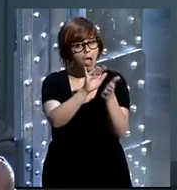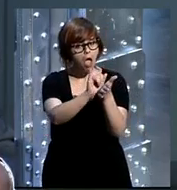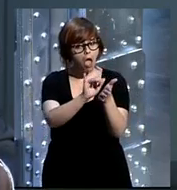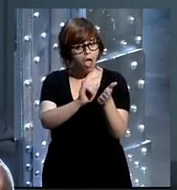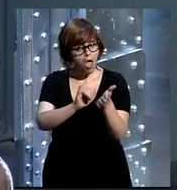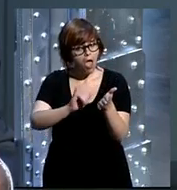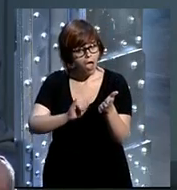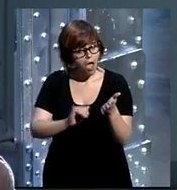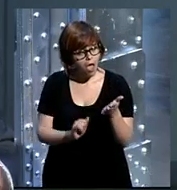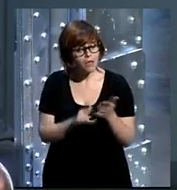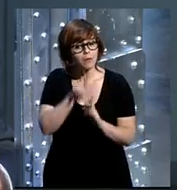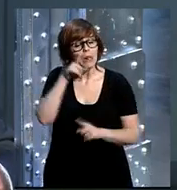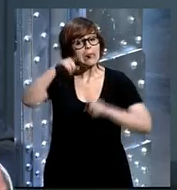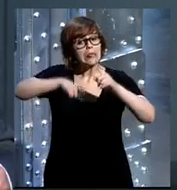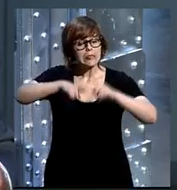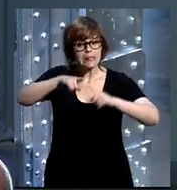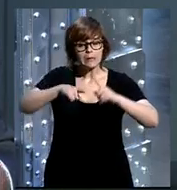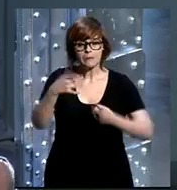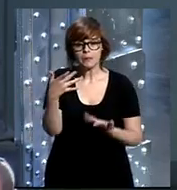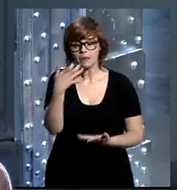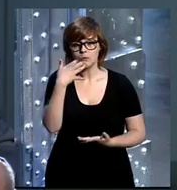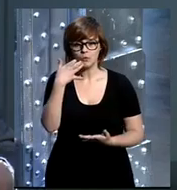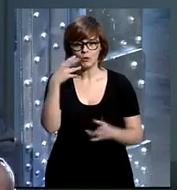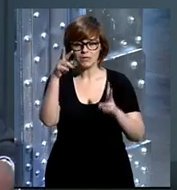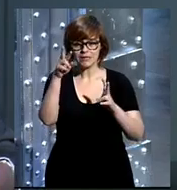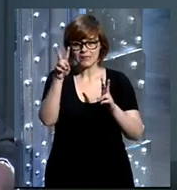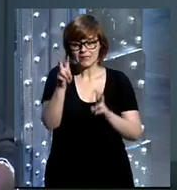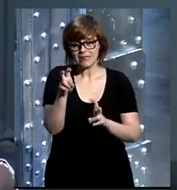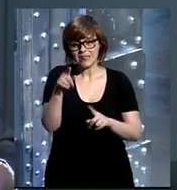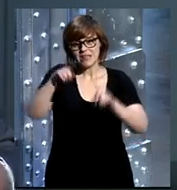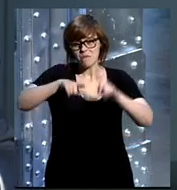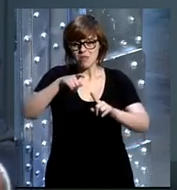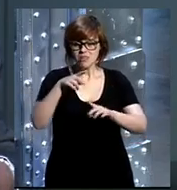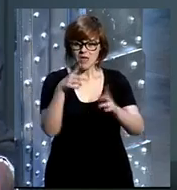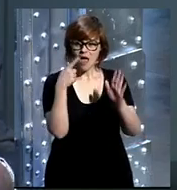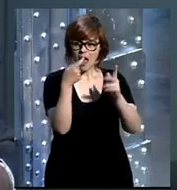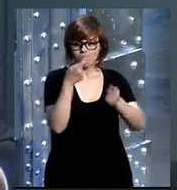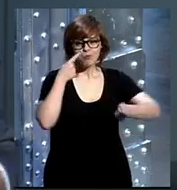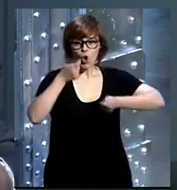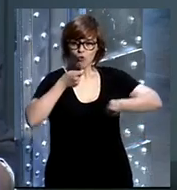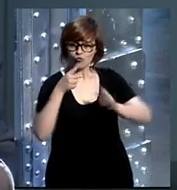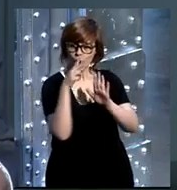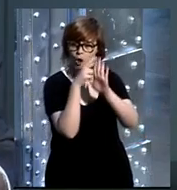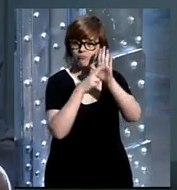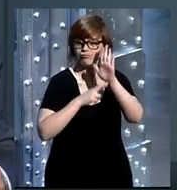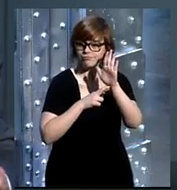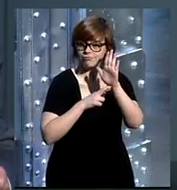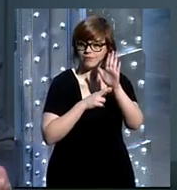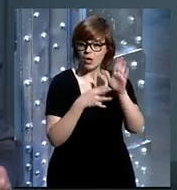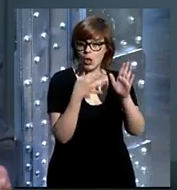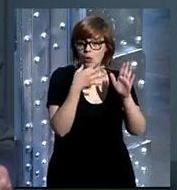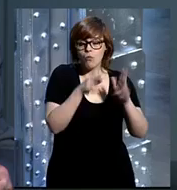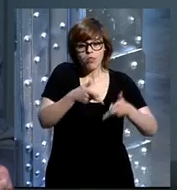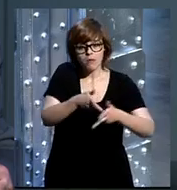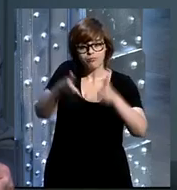cómo, dependiendo el tipo de regulación que se haga, se dificultarían o no se dificultarían